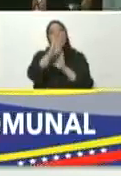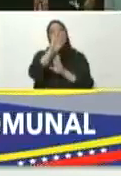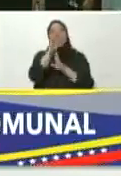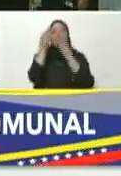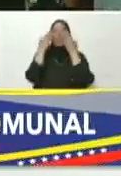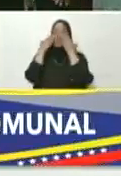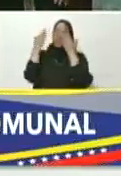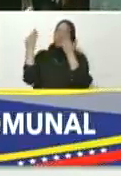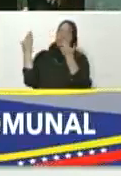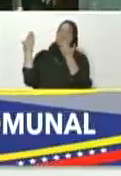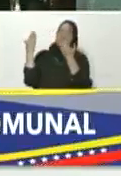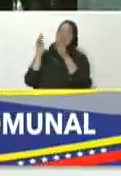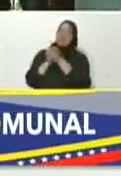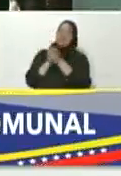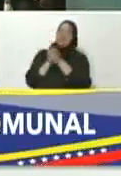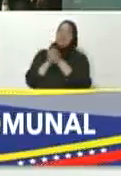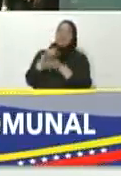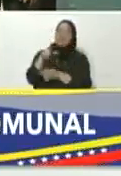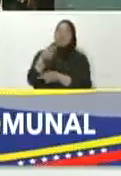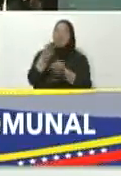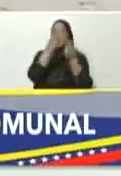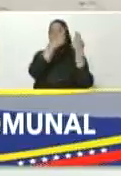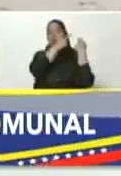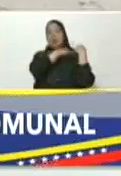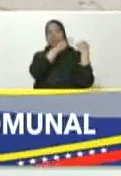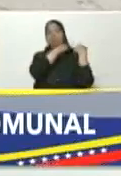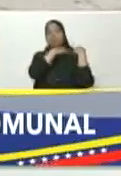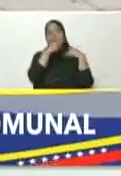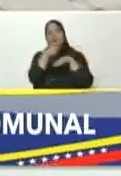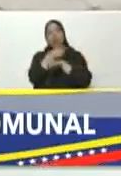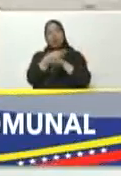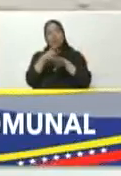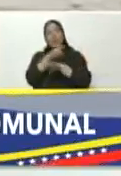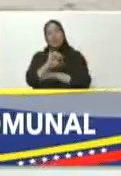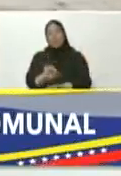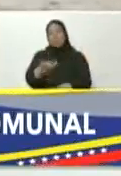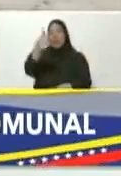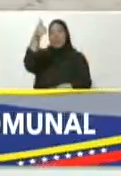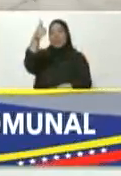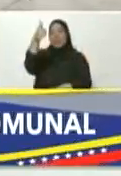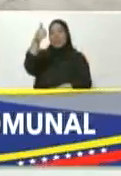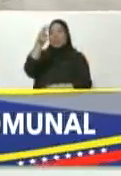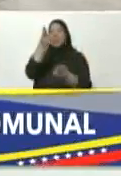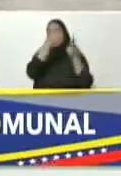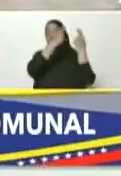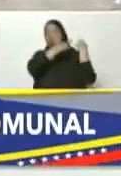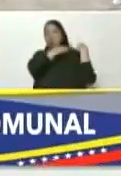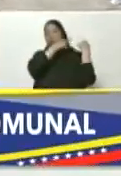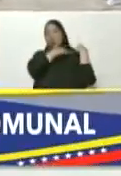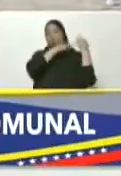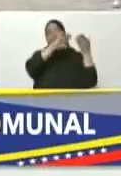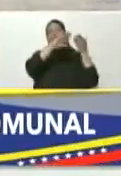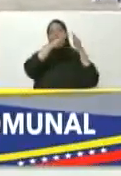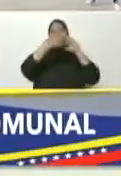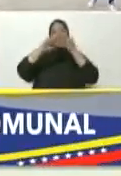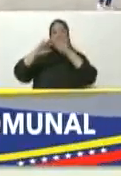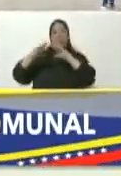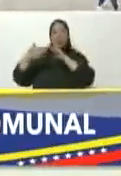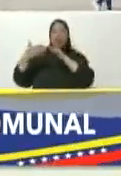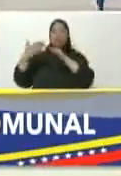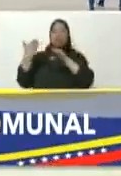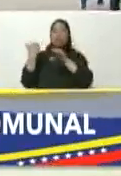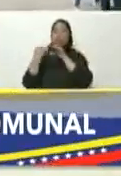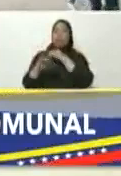Menéndez, Jorge Arriaza, ustedes son los responsables máximos en el gobierno. Cómo avanzan los consejos comunales, el